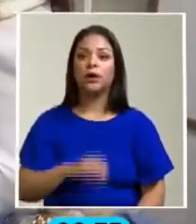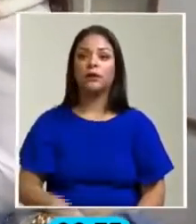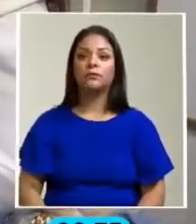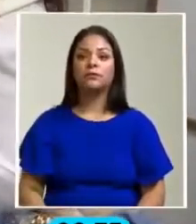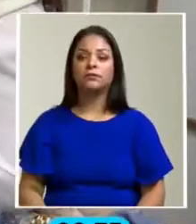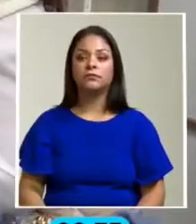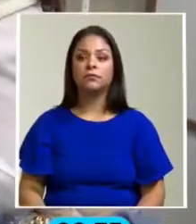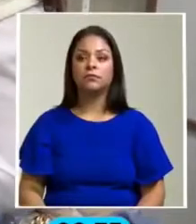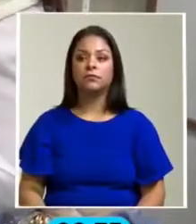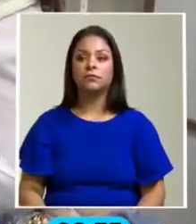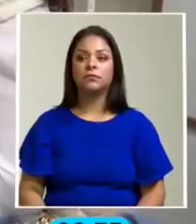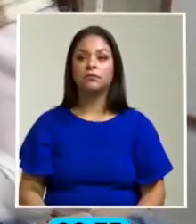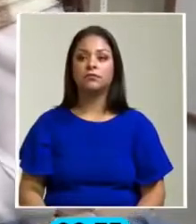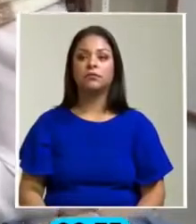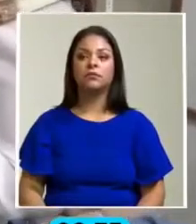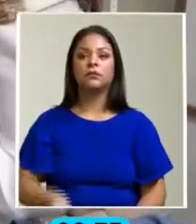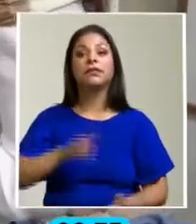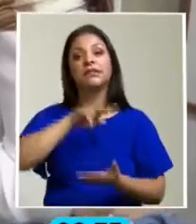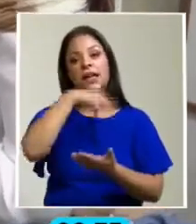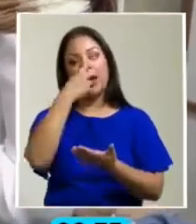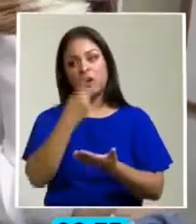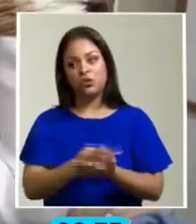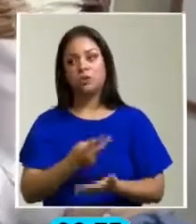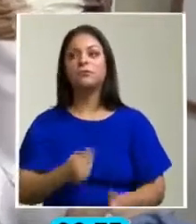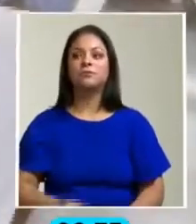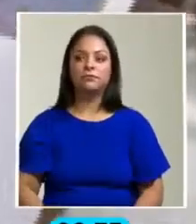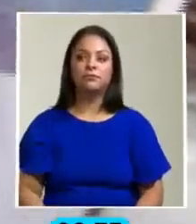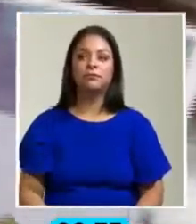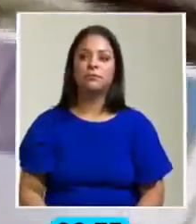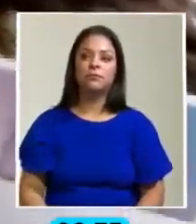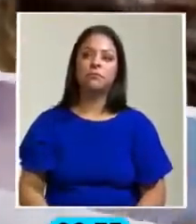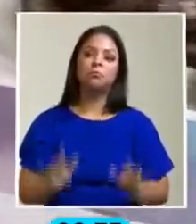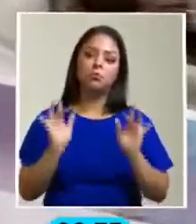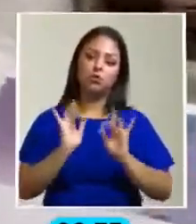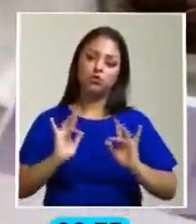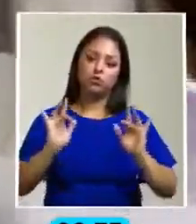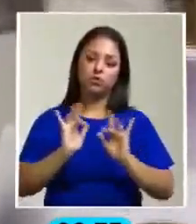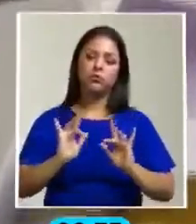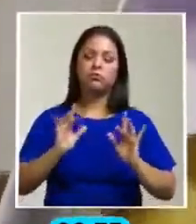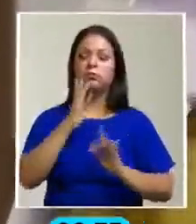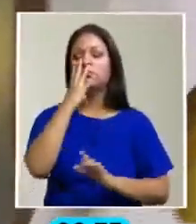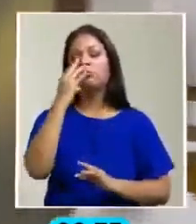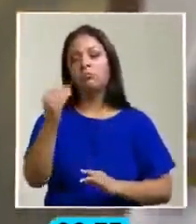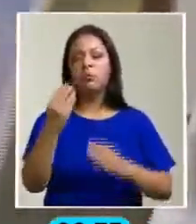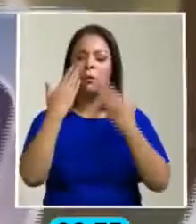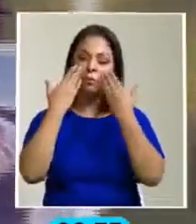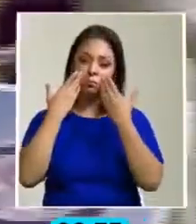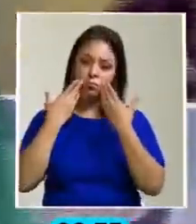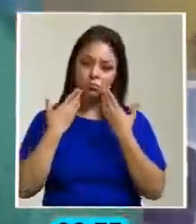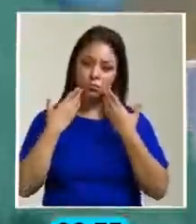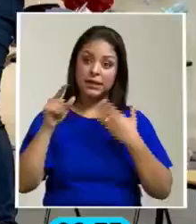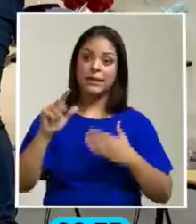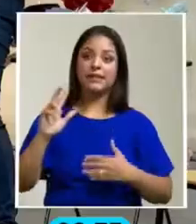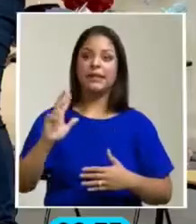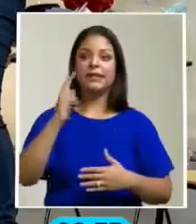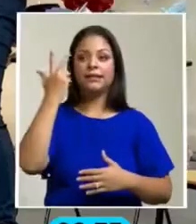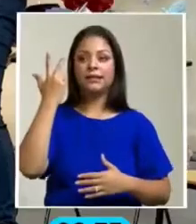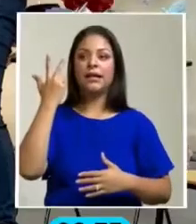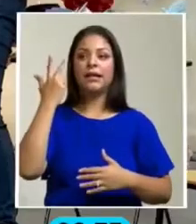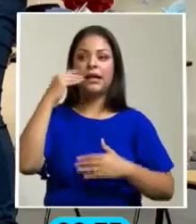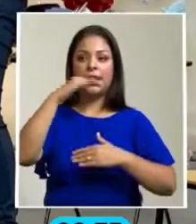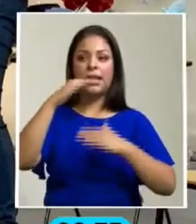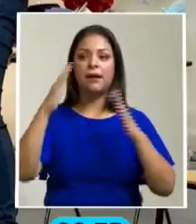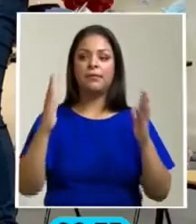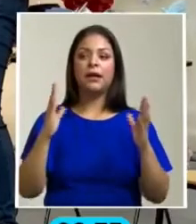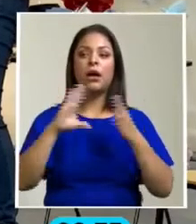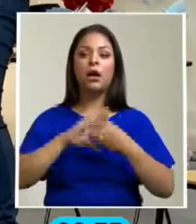Se cayó. Sí. Muy bien. Pobrecita la danza, estaba triste. Esa es la tercera lámina del cuento. Muy